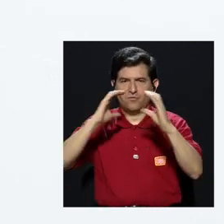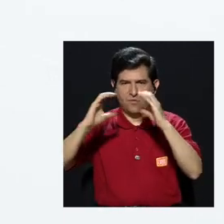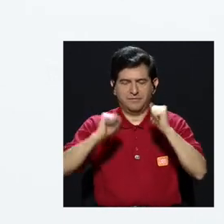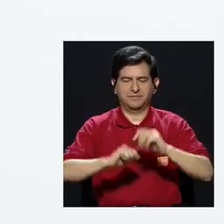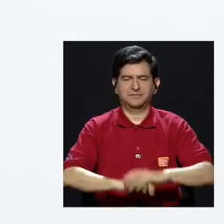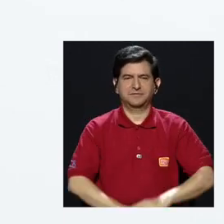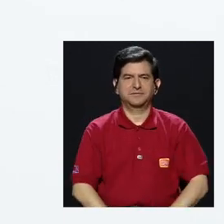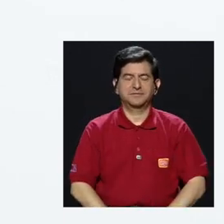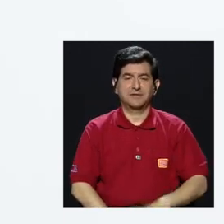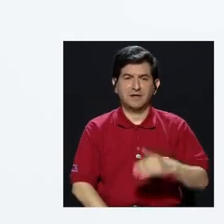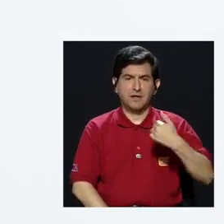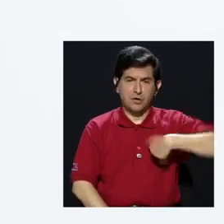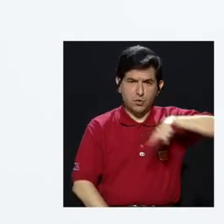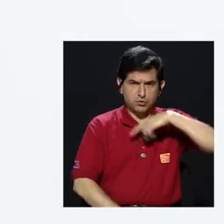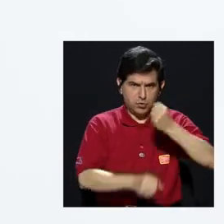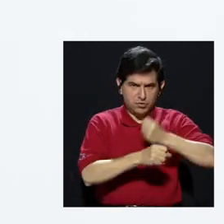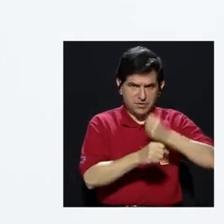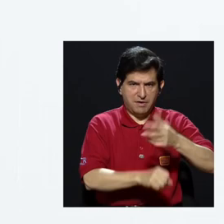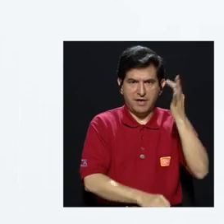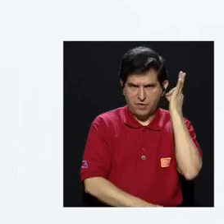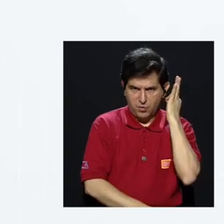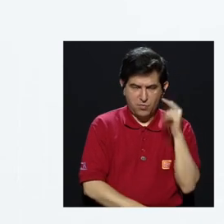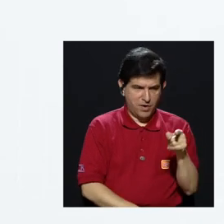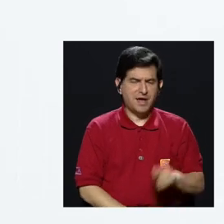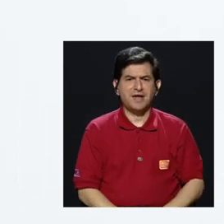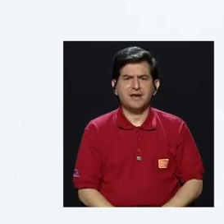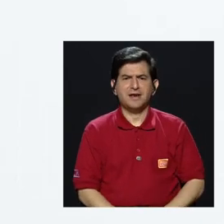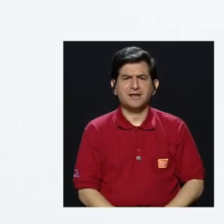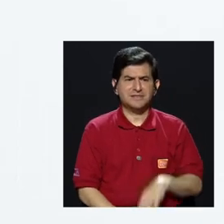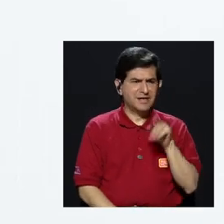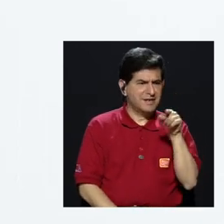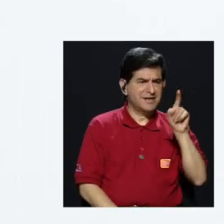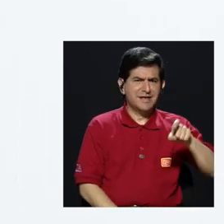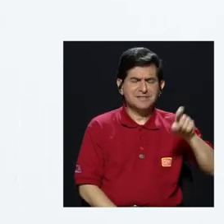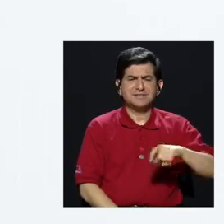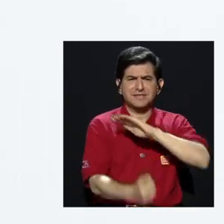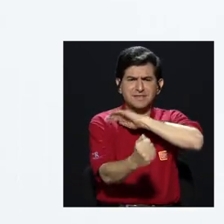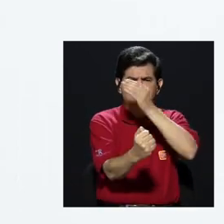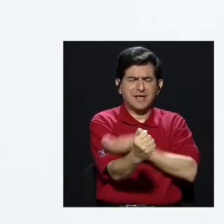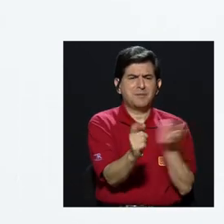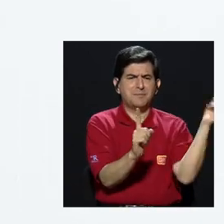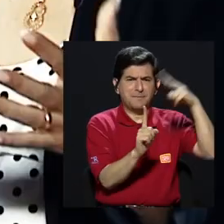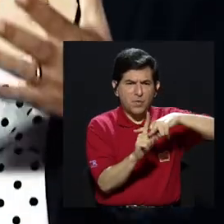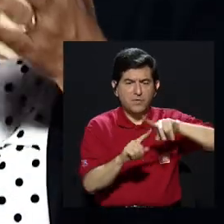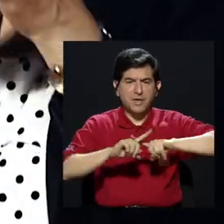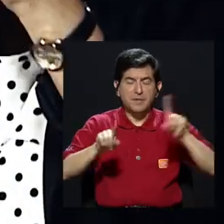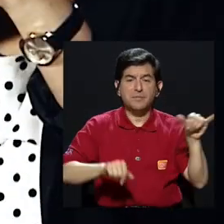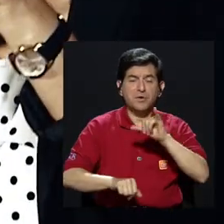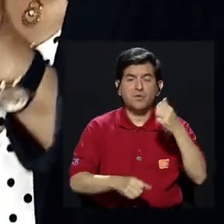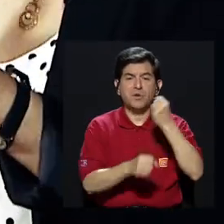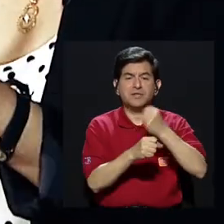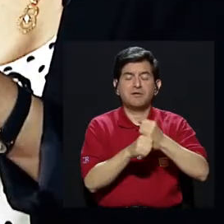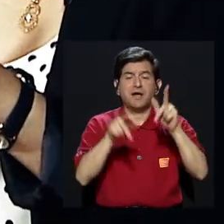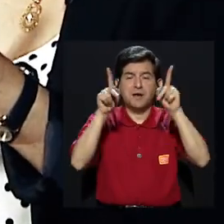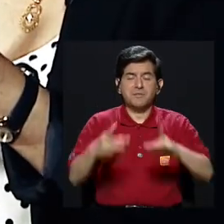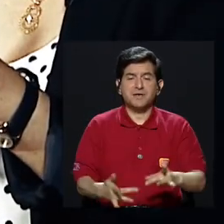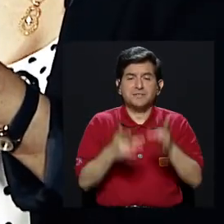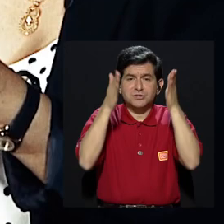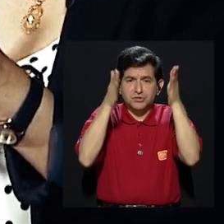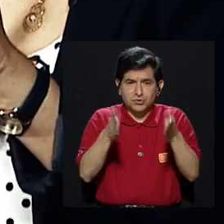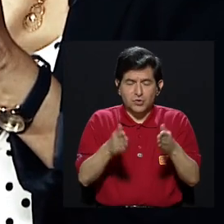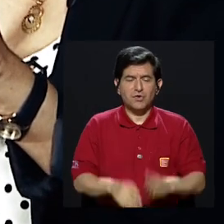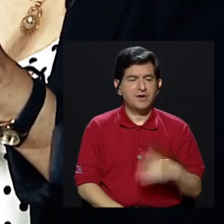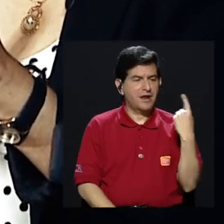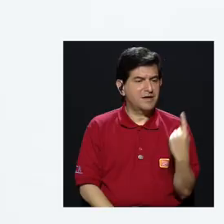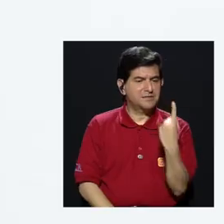y los medios de comunicación. Tenemos que trabajar con las mujeres, porque con las mujeres hay que empoderarlas, pero también tenemos que trabajar con las